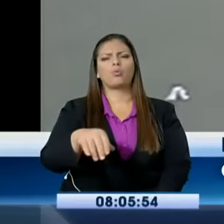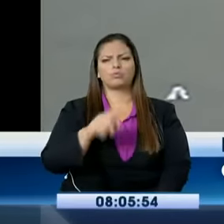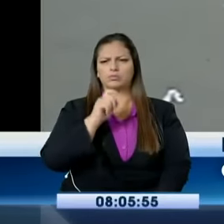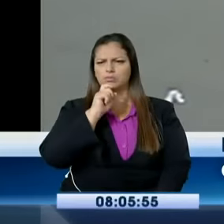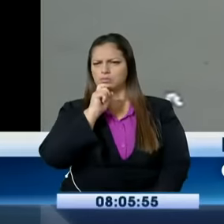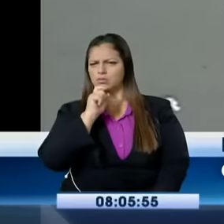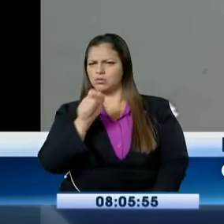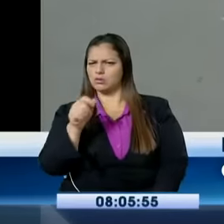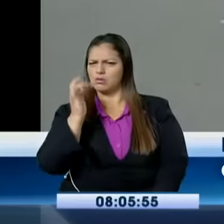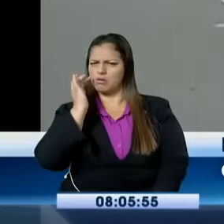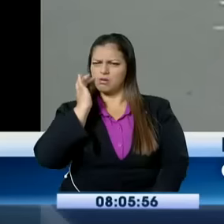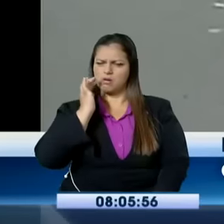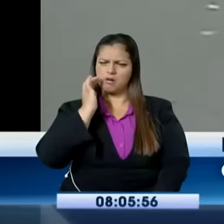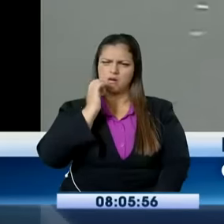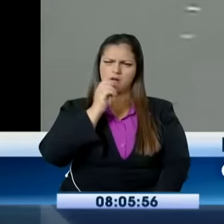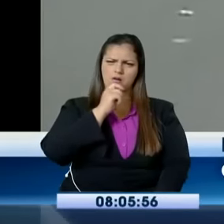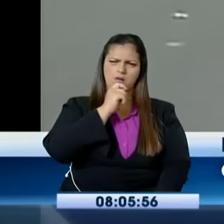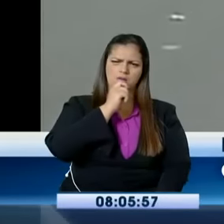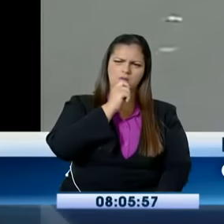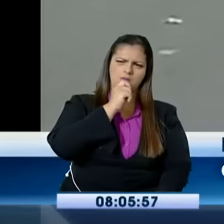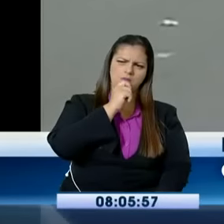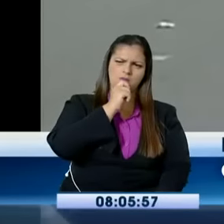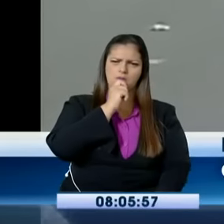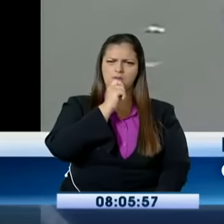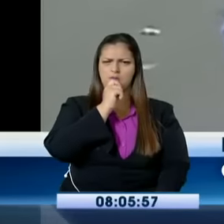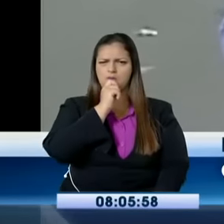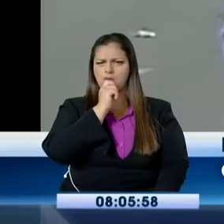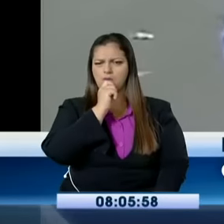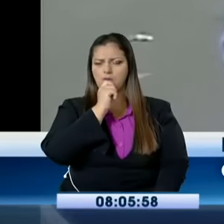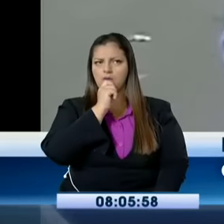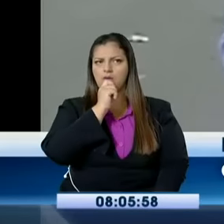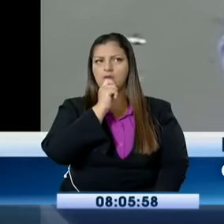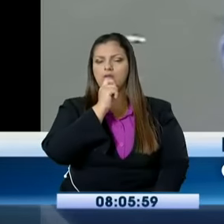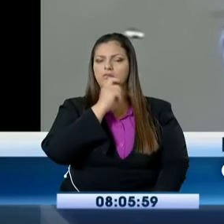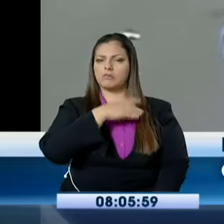gente que aparentemente tiene unas actitudes un poco hostiles,